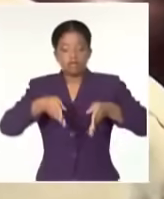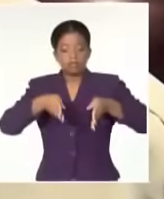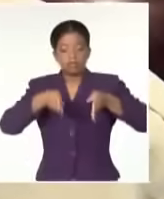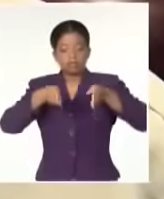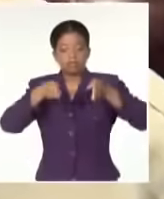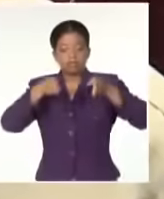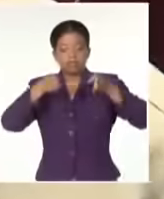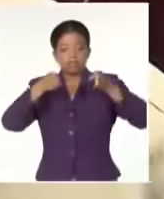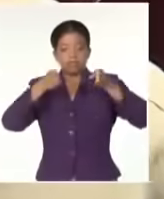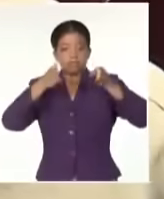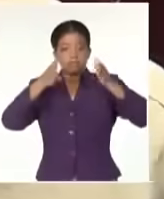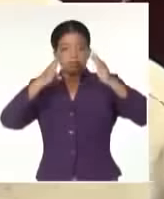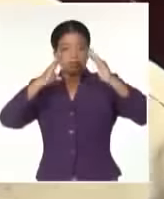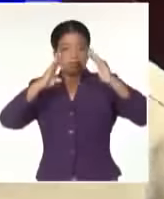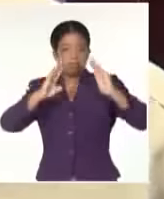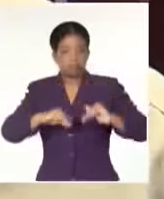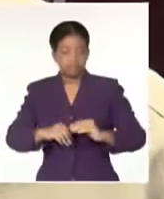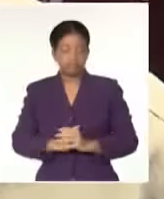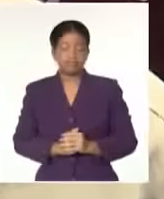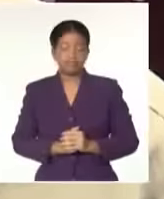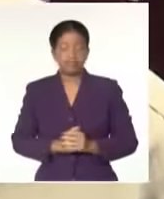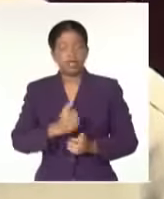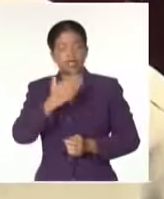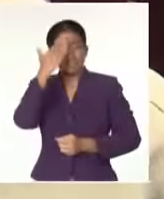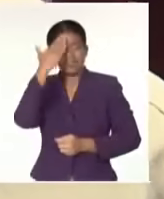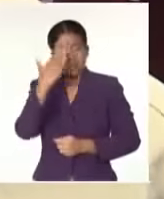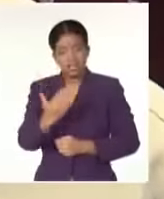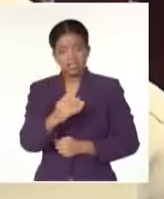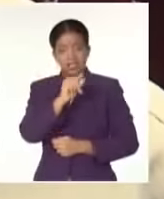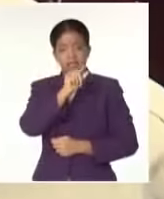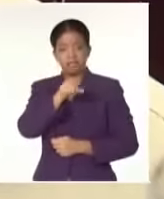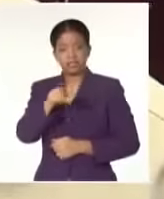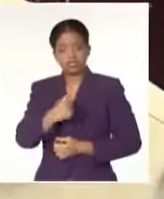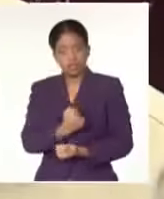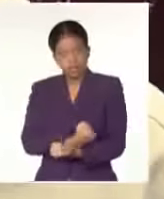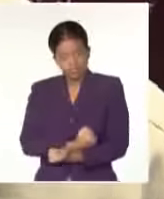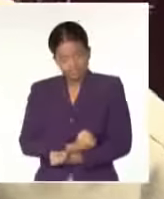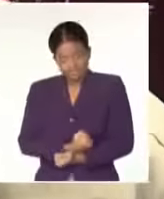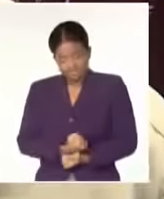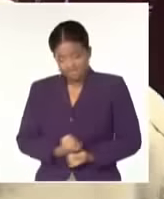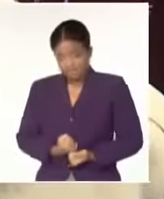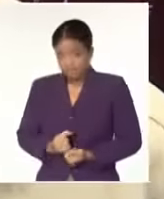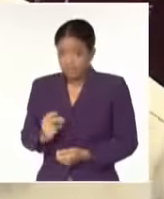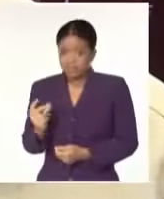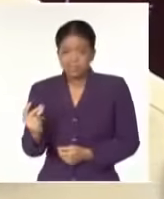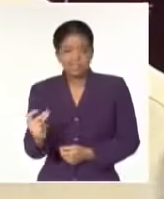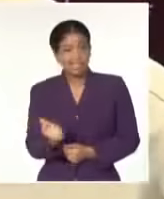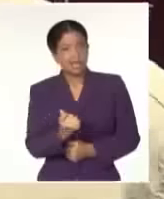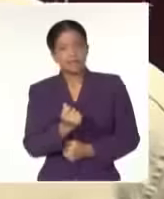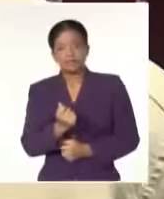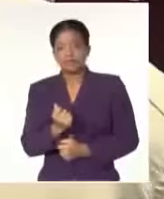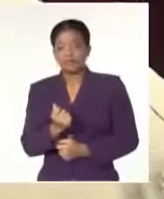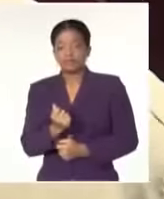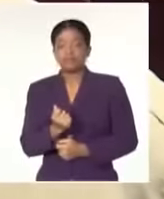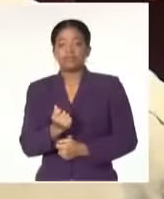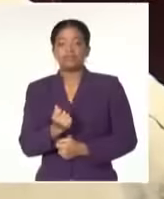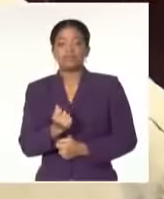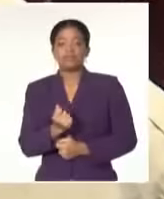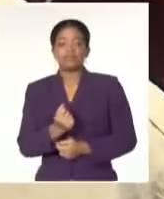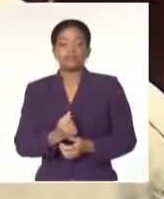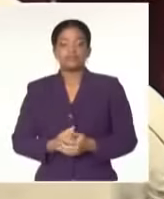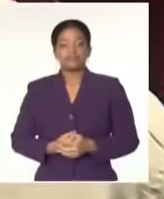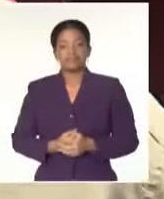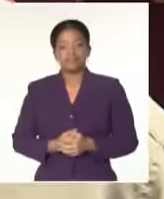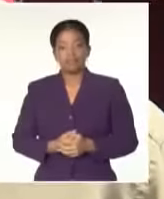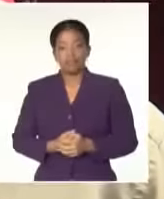pero gracias a la actitud de las personas, a la rapidez con que actuaron y a la actitud